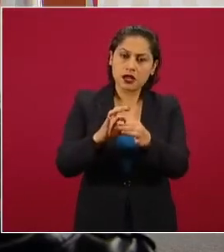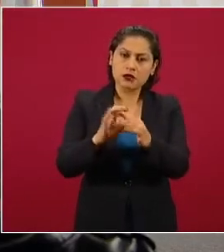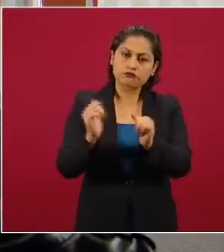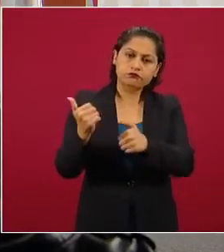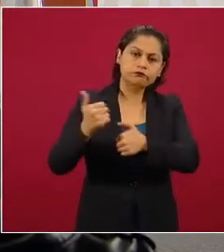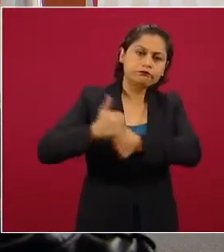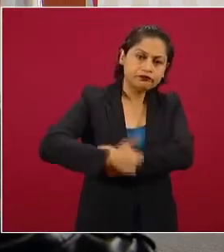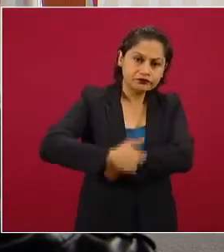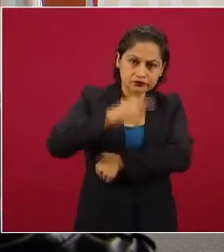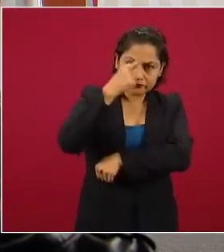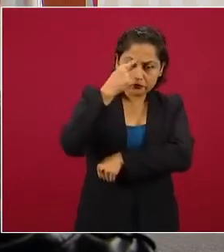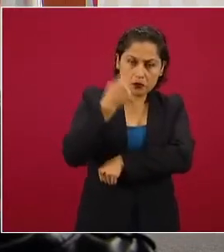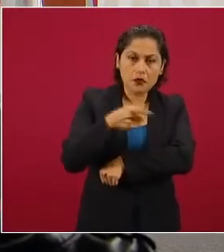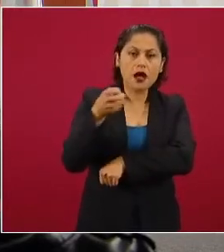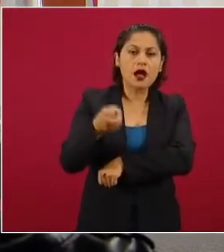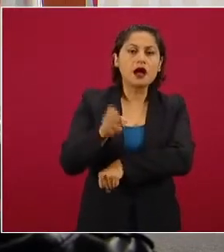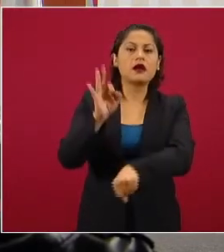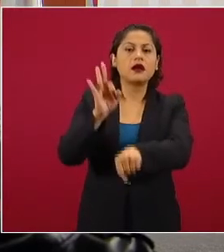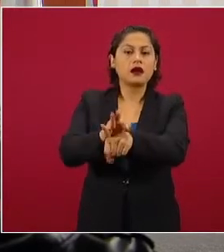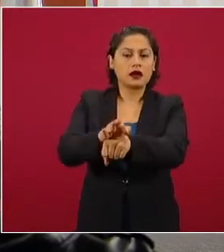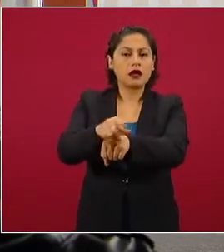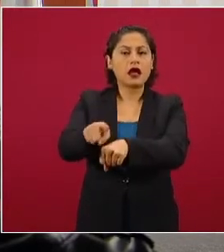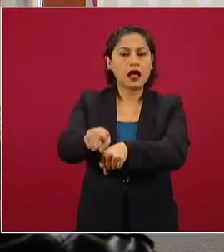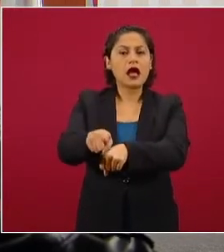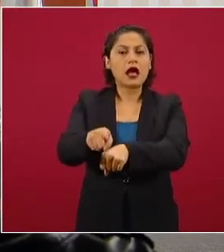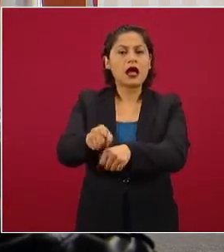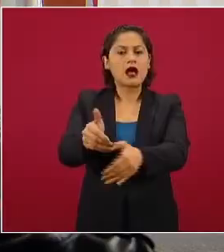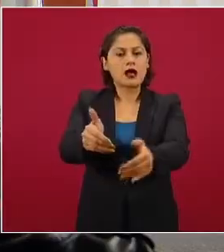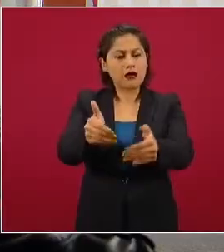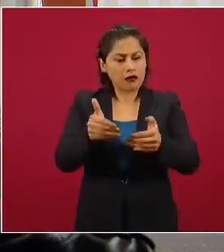con una empresa que les administrara